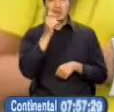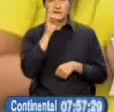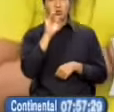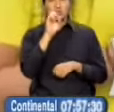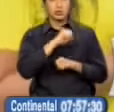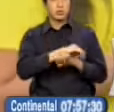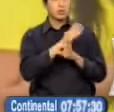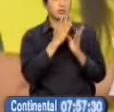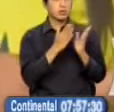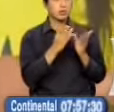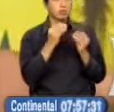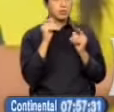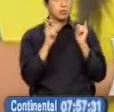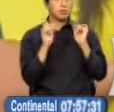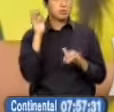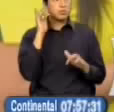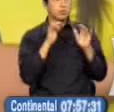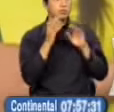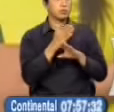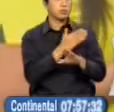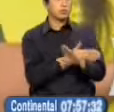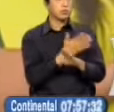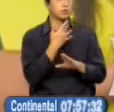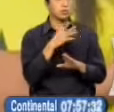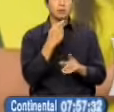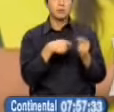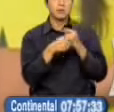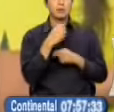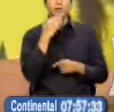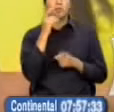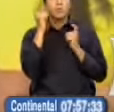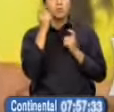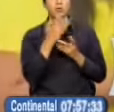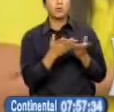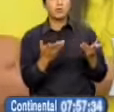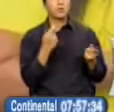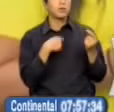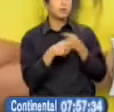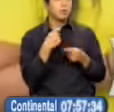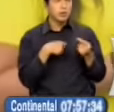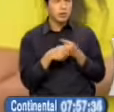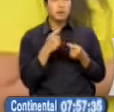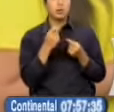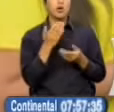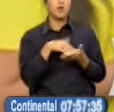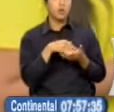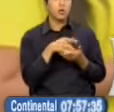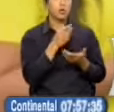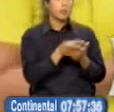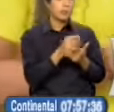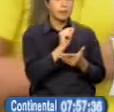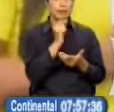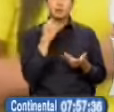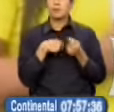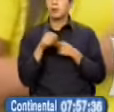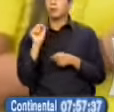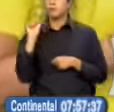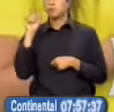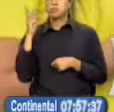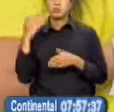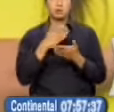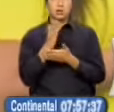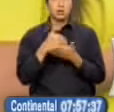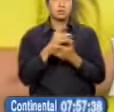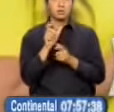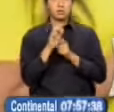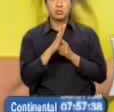y ya hay alta expectativa en los días anteriores ha habido reventa como están controlando es el tema de la y también de lo que va a ser el acceso por este perímetro de